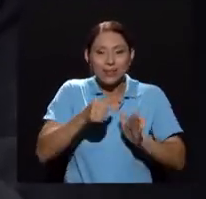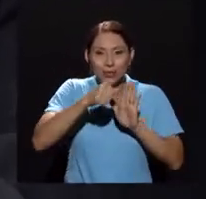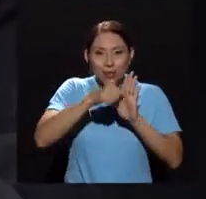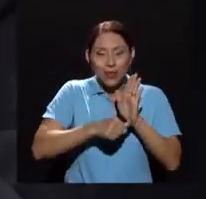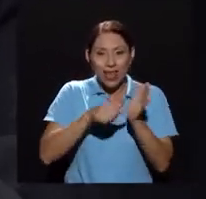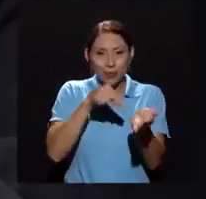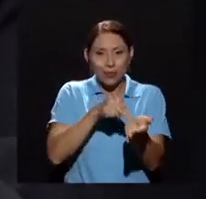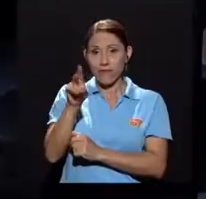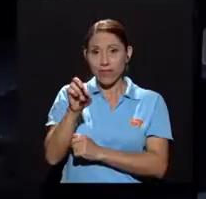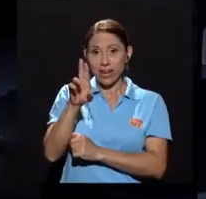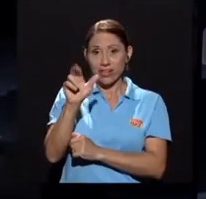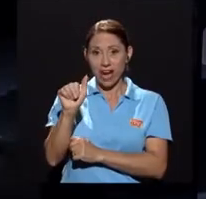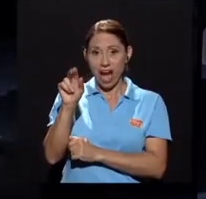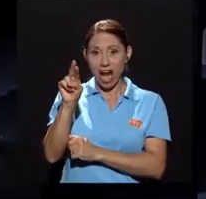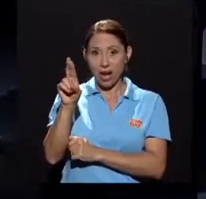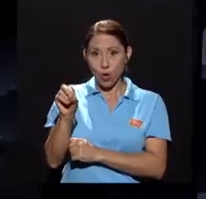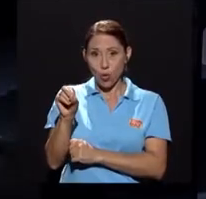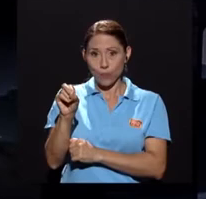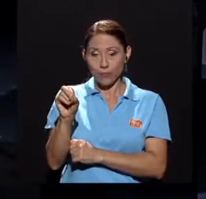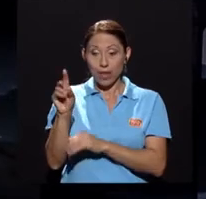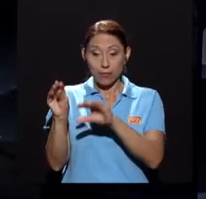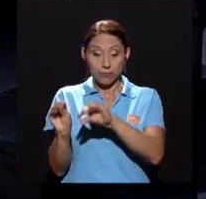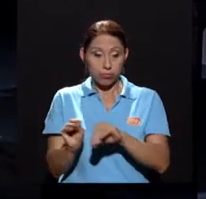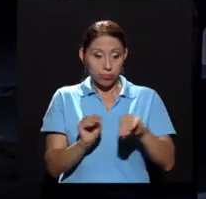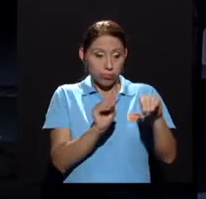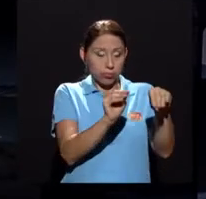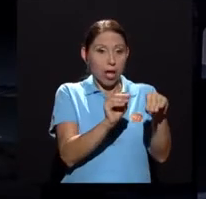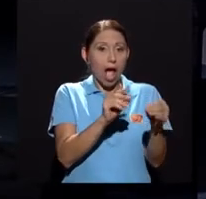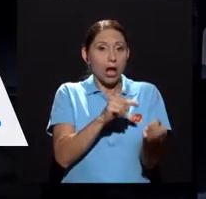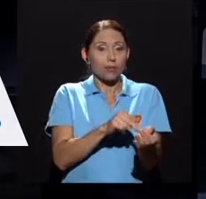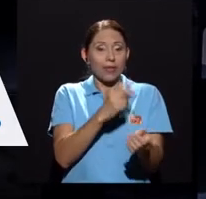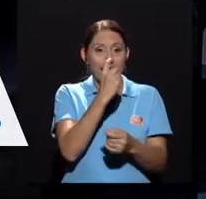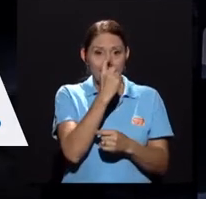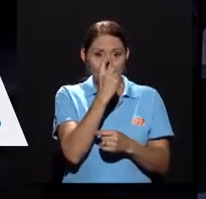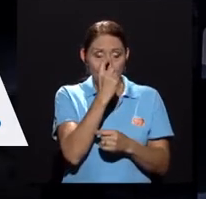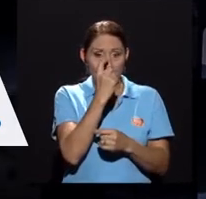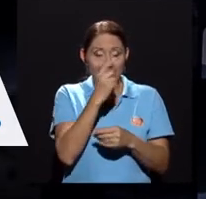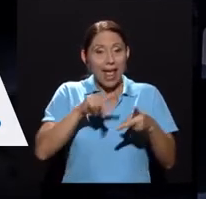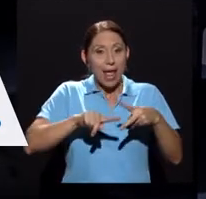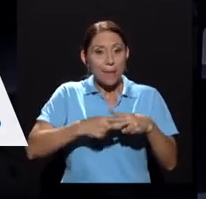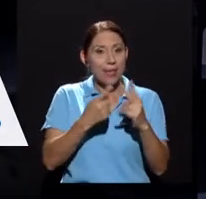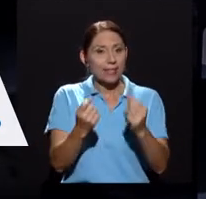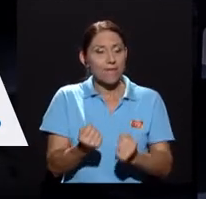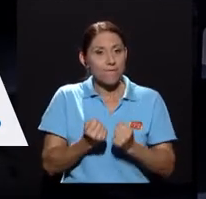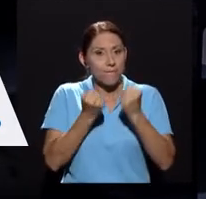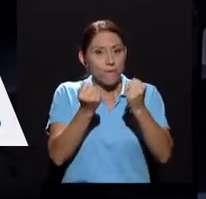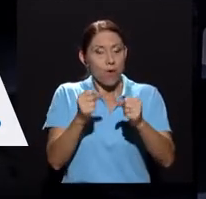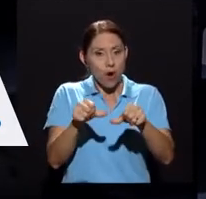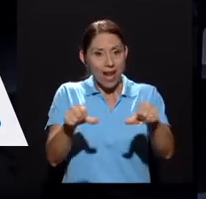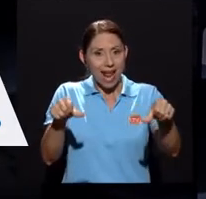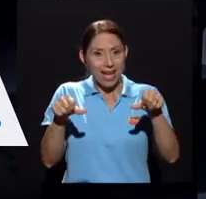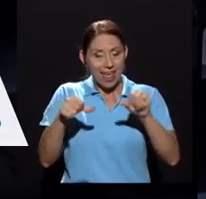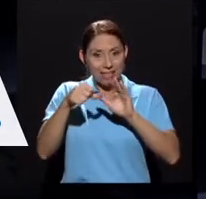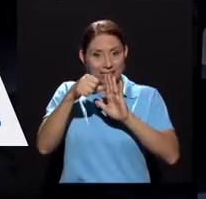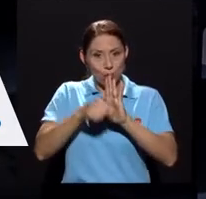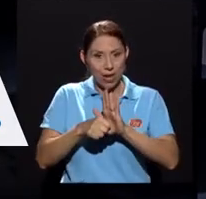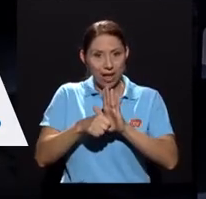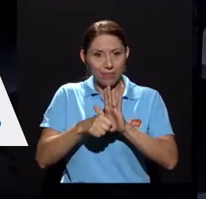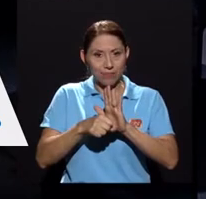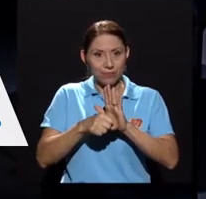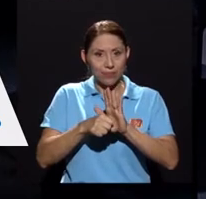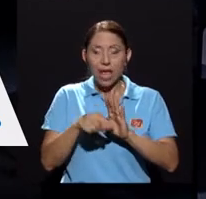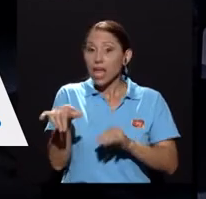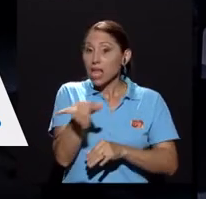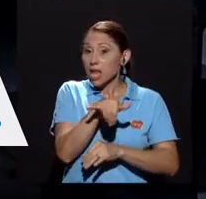calderón guardia y se empieza a fortalecer el área de cirugía igualmente